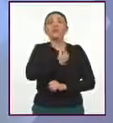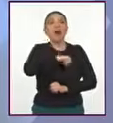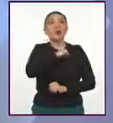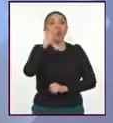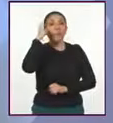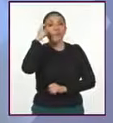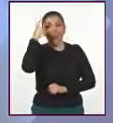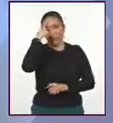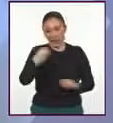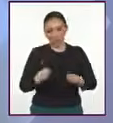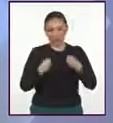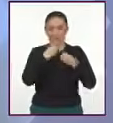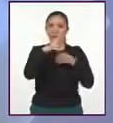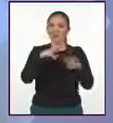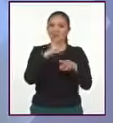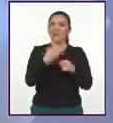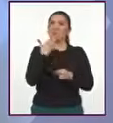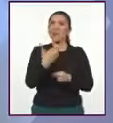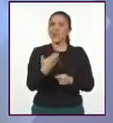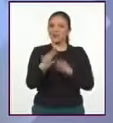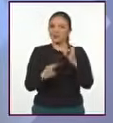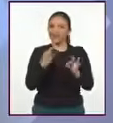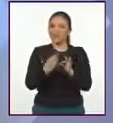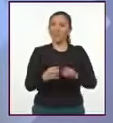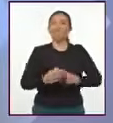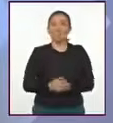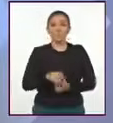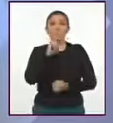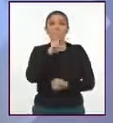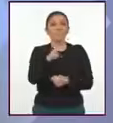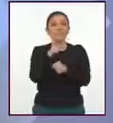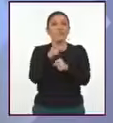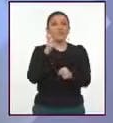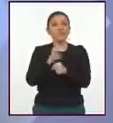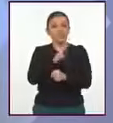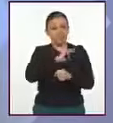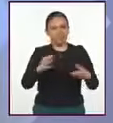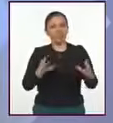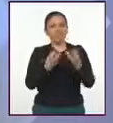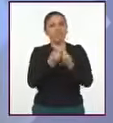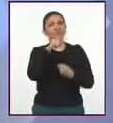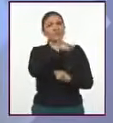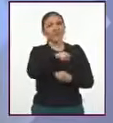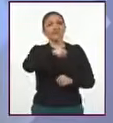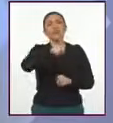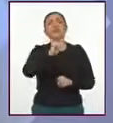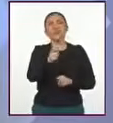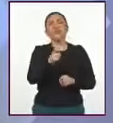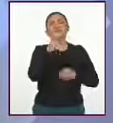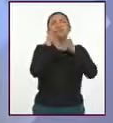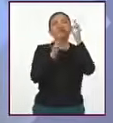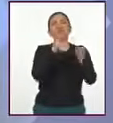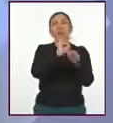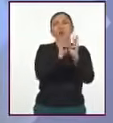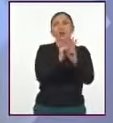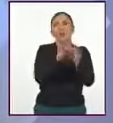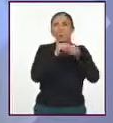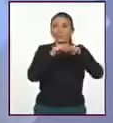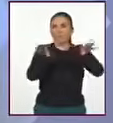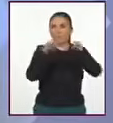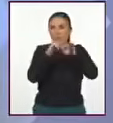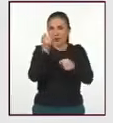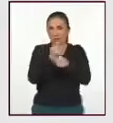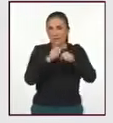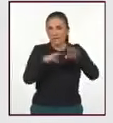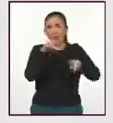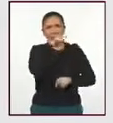un bienestar completo e integral. También les queremos invitar a formar parte de nuestro canal de difusión en WhatsApp. Aquí